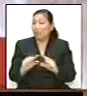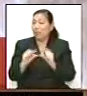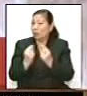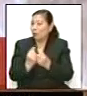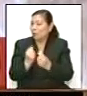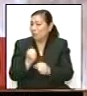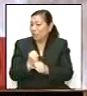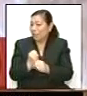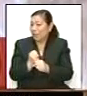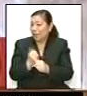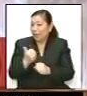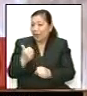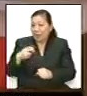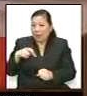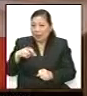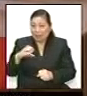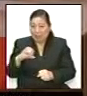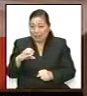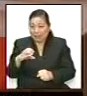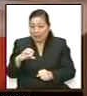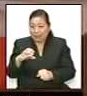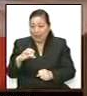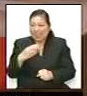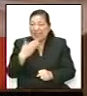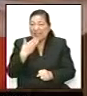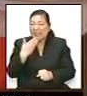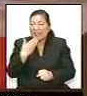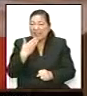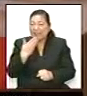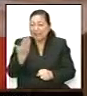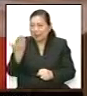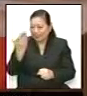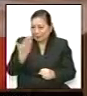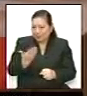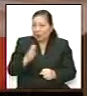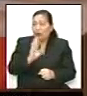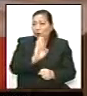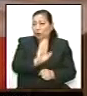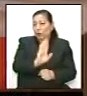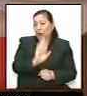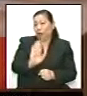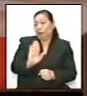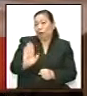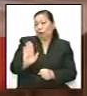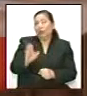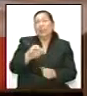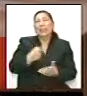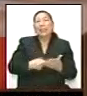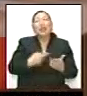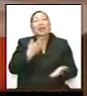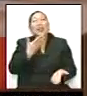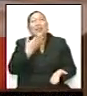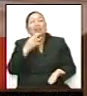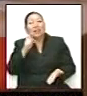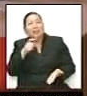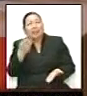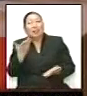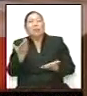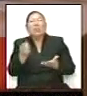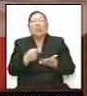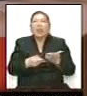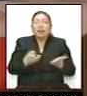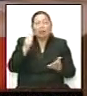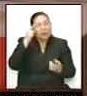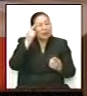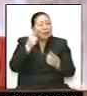trabajo de la alianza del pacífico sean aquellos que generen sus necesidades de cooperación sobre la base de